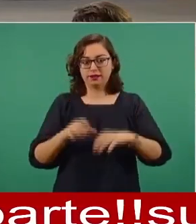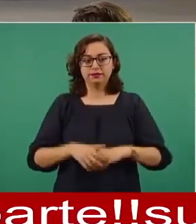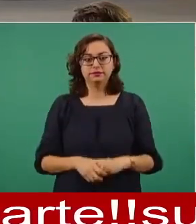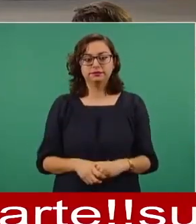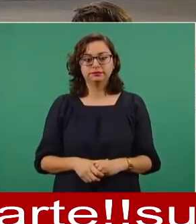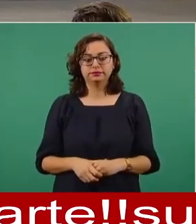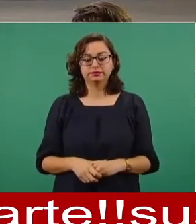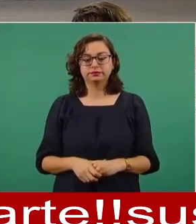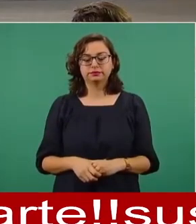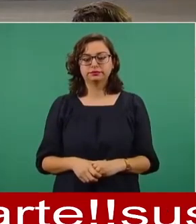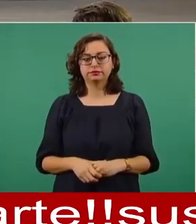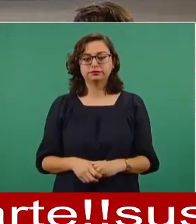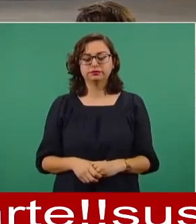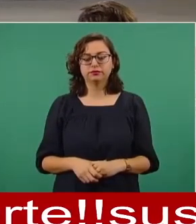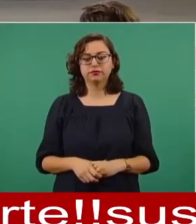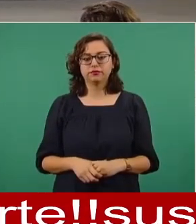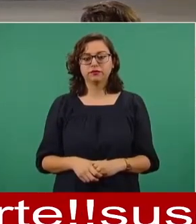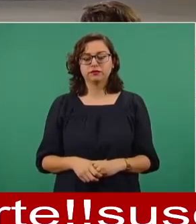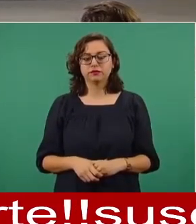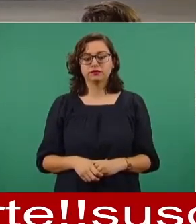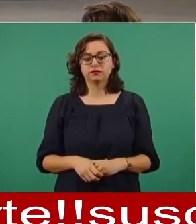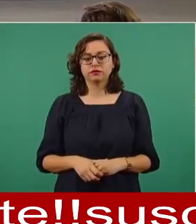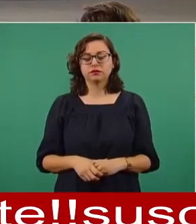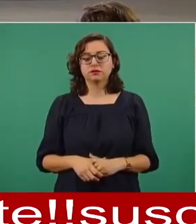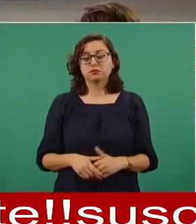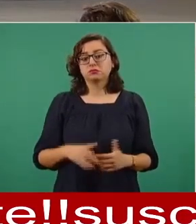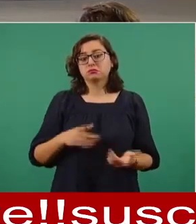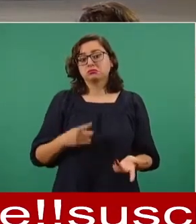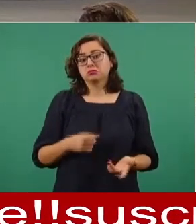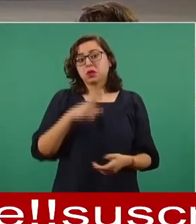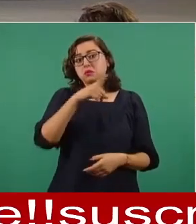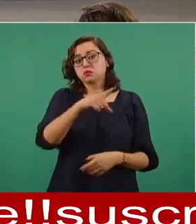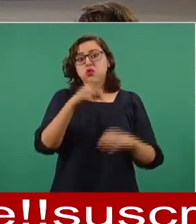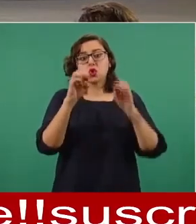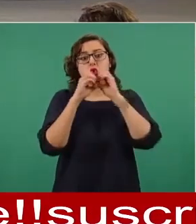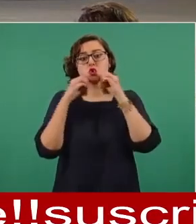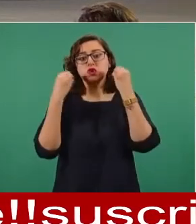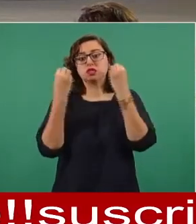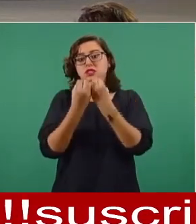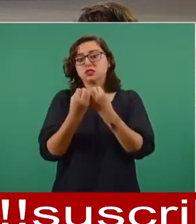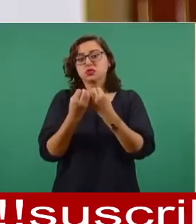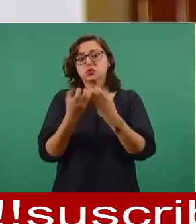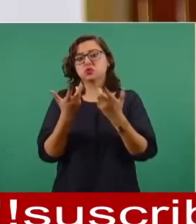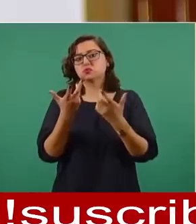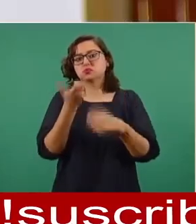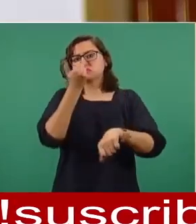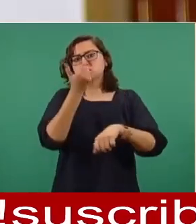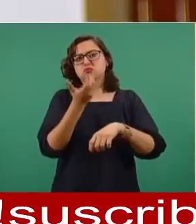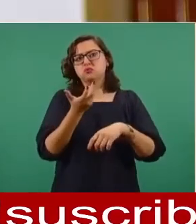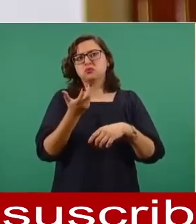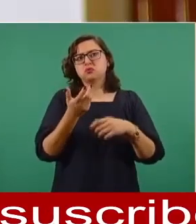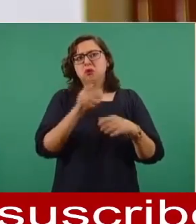en una agencia informativa, una encuestadora.